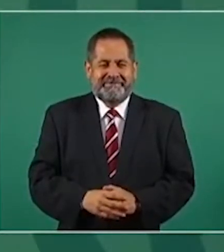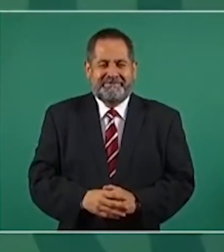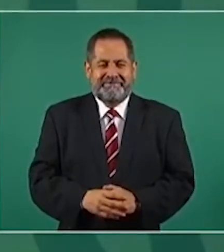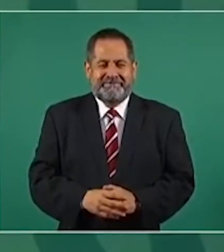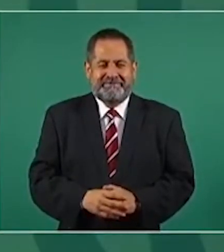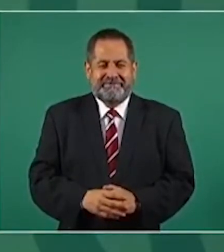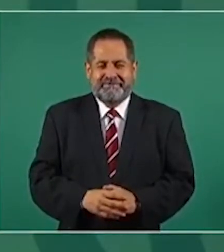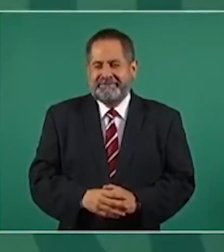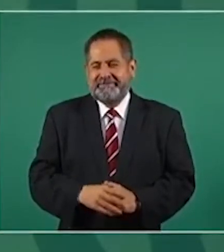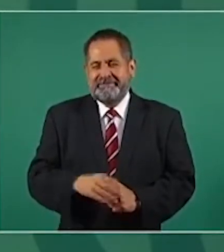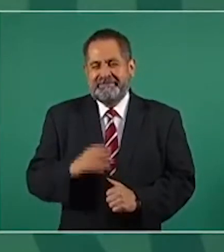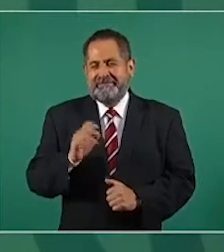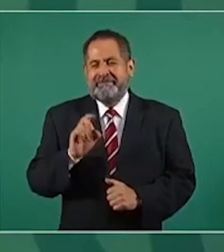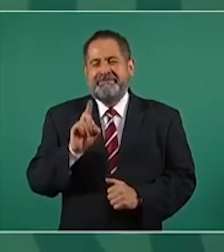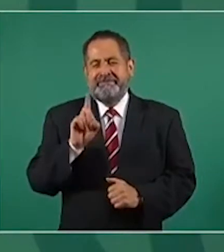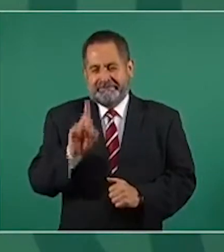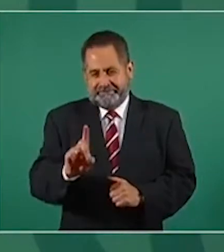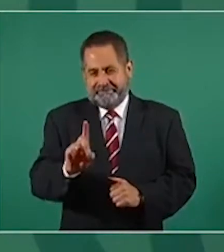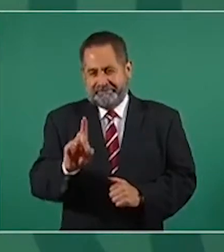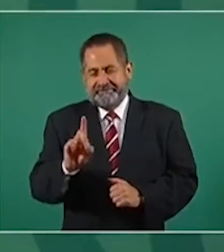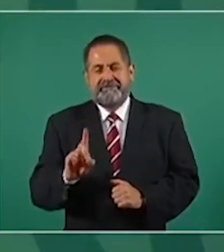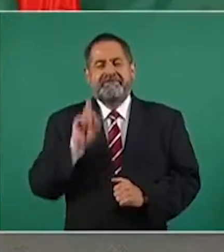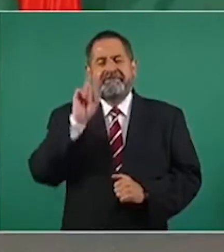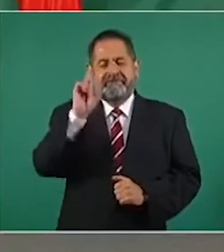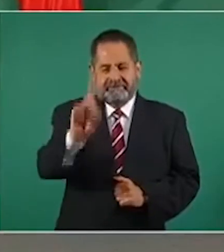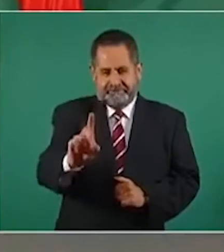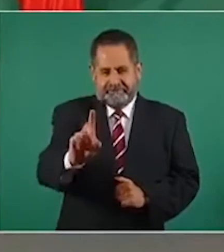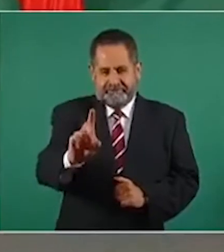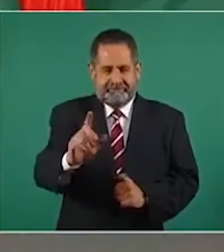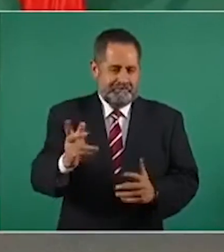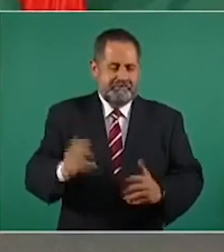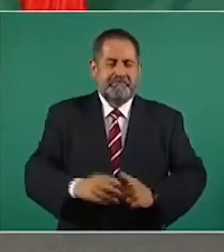De este domingo en 8.